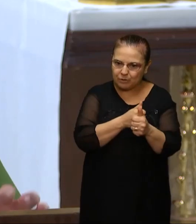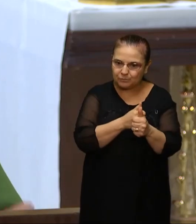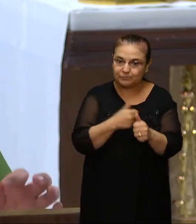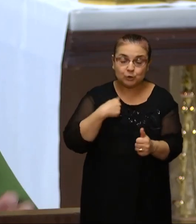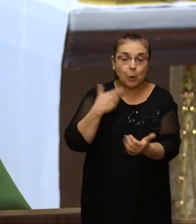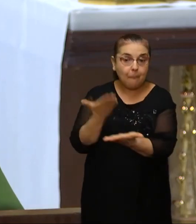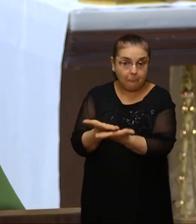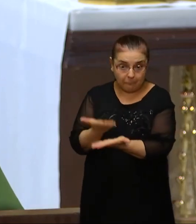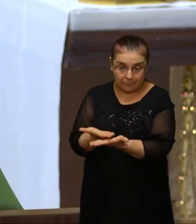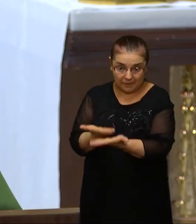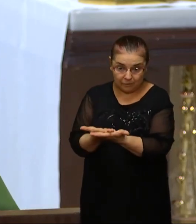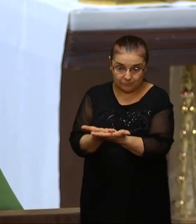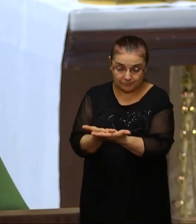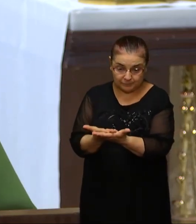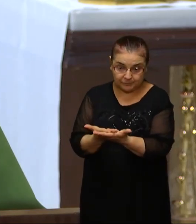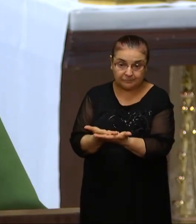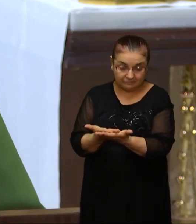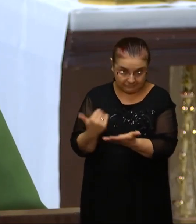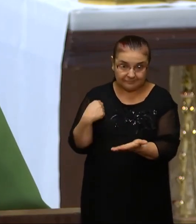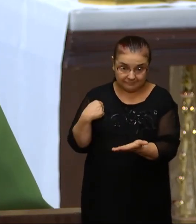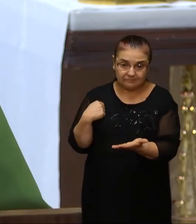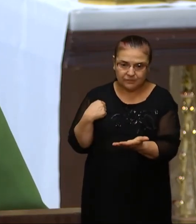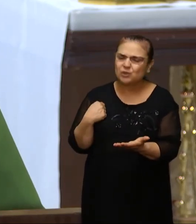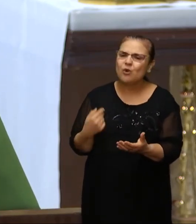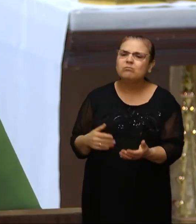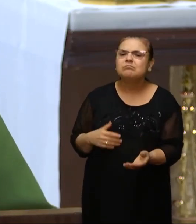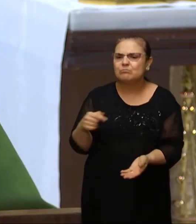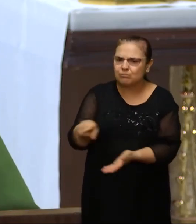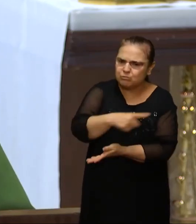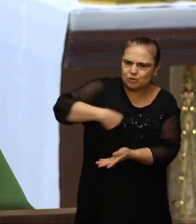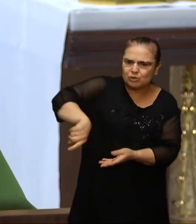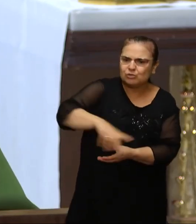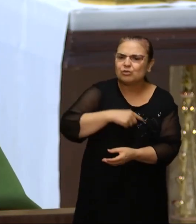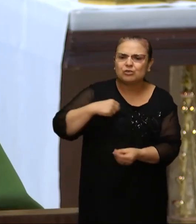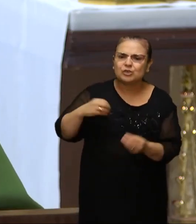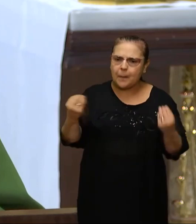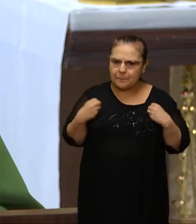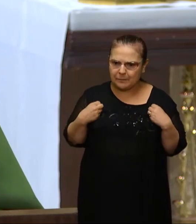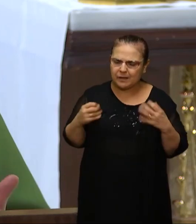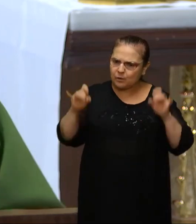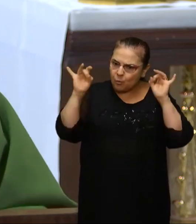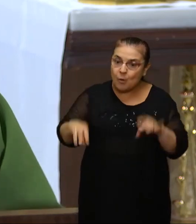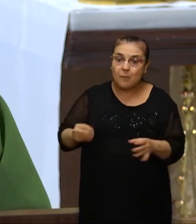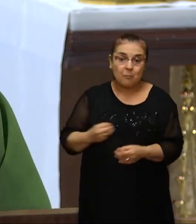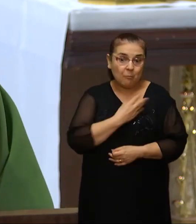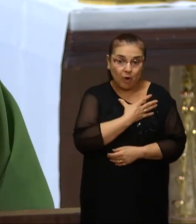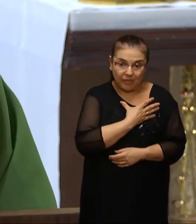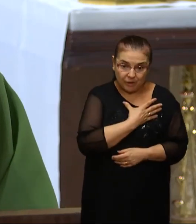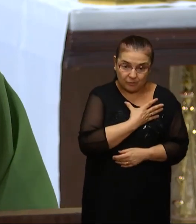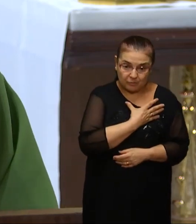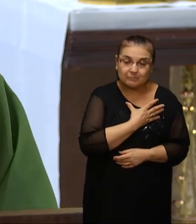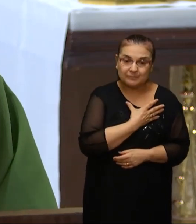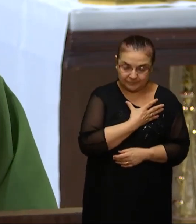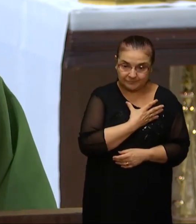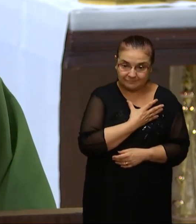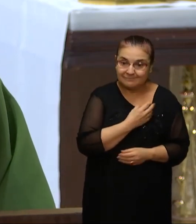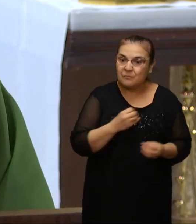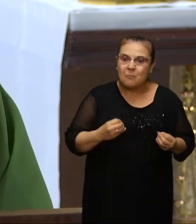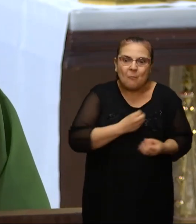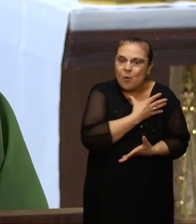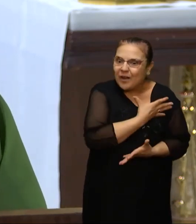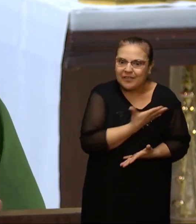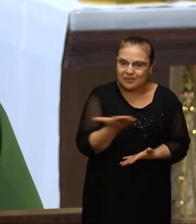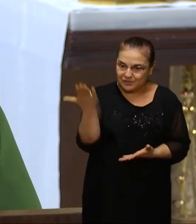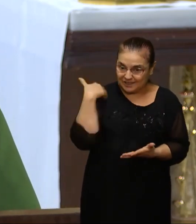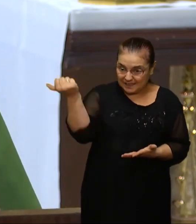ruego que andéis como pide la vocación a la que habéis sido convocados la primera vocación la primera llamada que